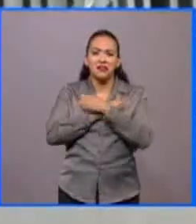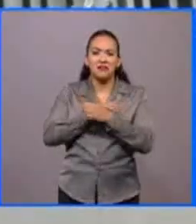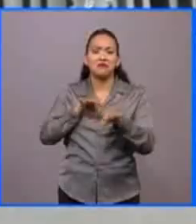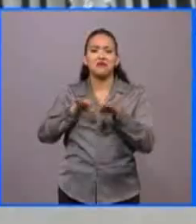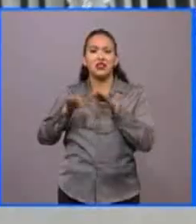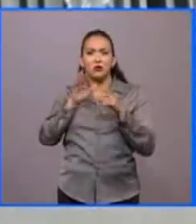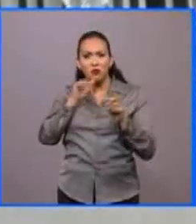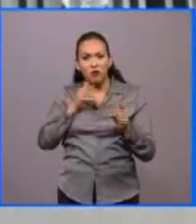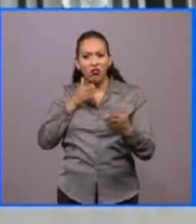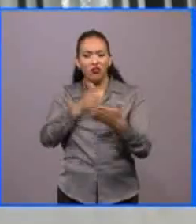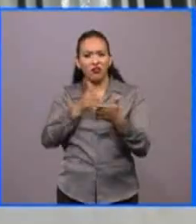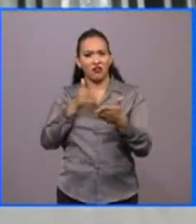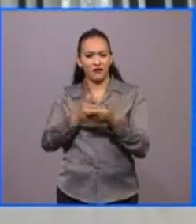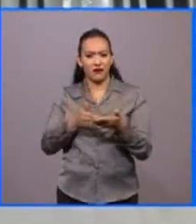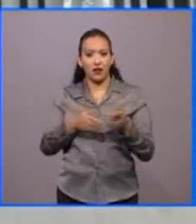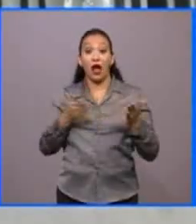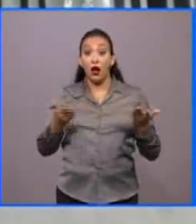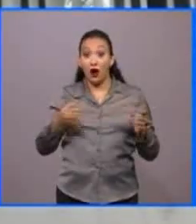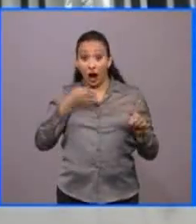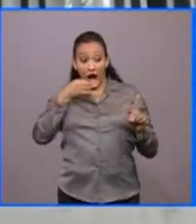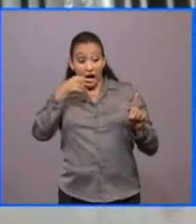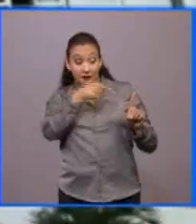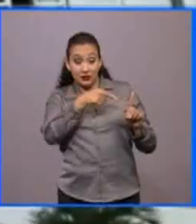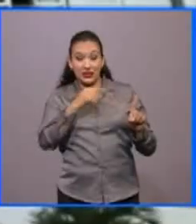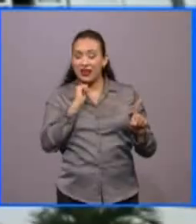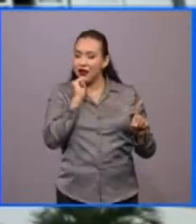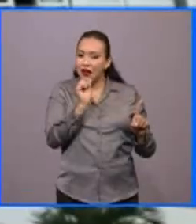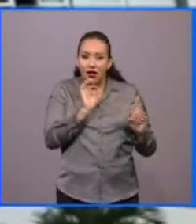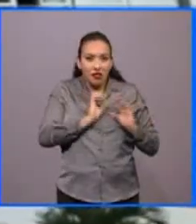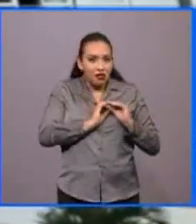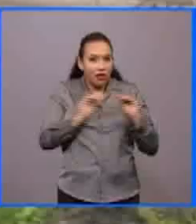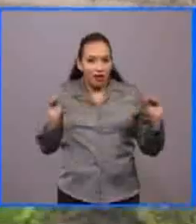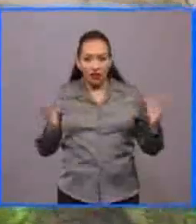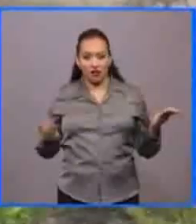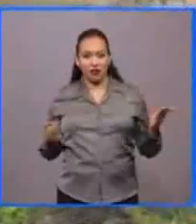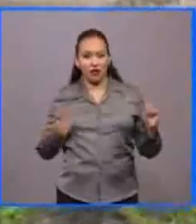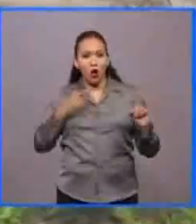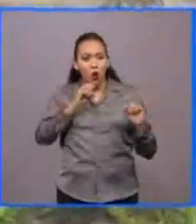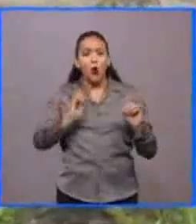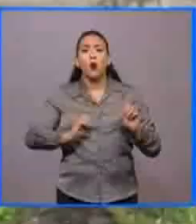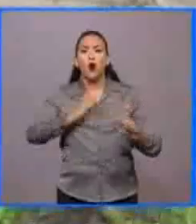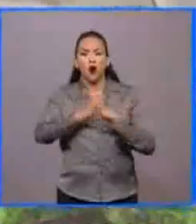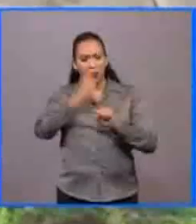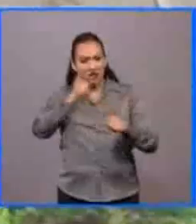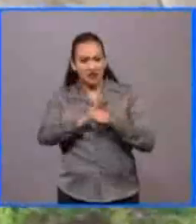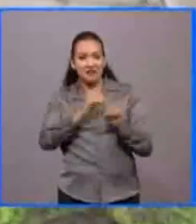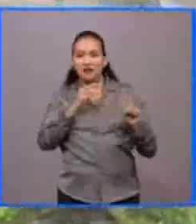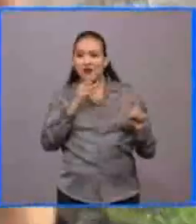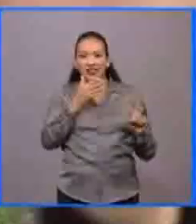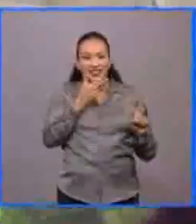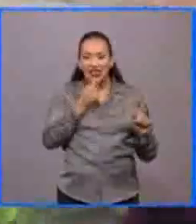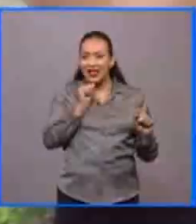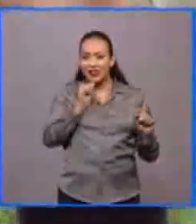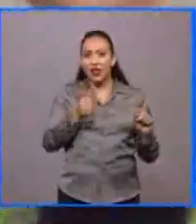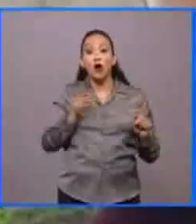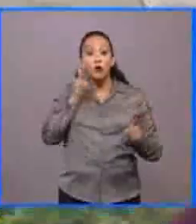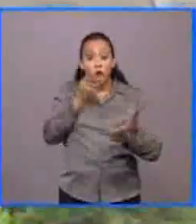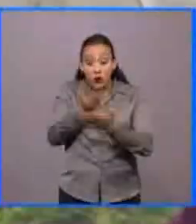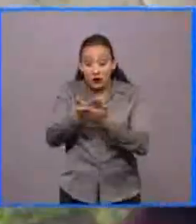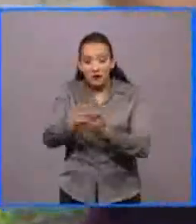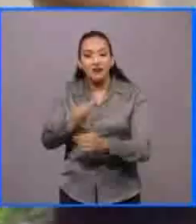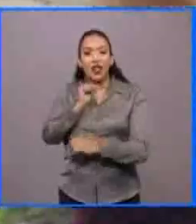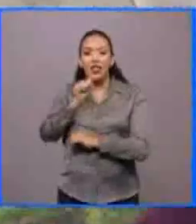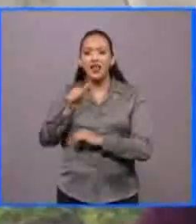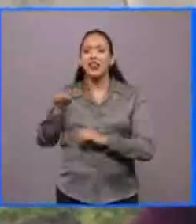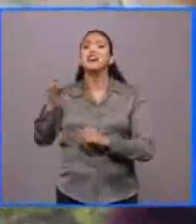trabajo. Además, no fue notificado del inicio del procedimiento ni se le dio oportunidad de defenderse, ofrecer pruebas o alegar a